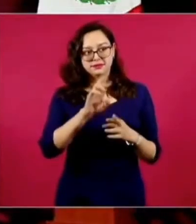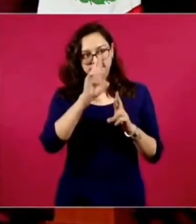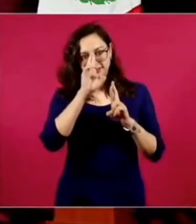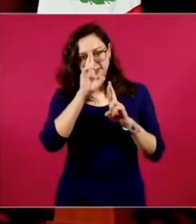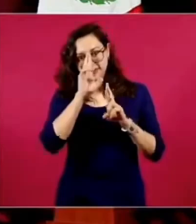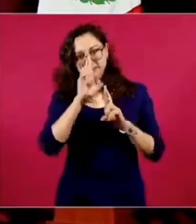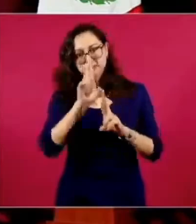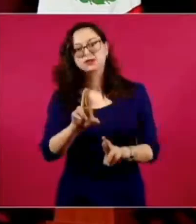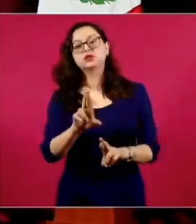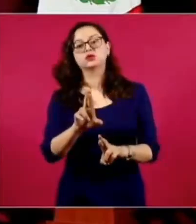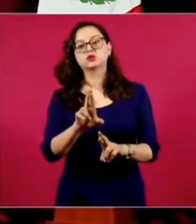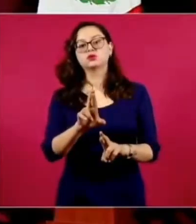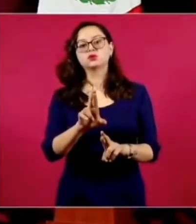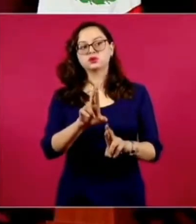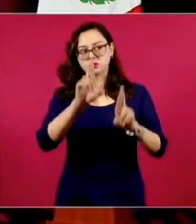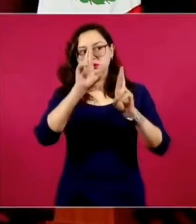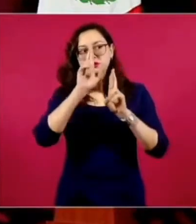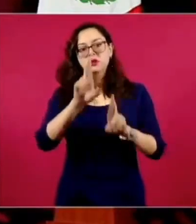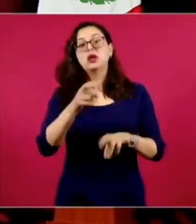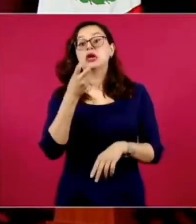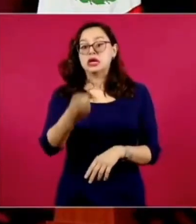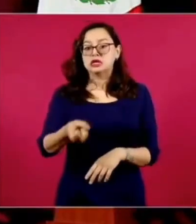Y ya vamos a seguir hablando de eso.